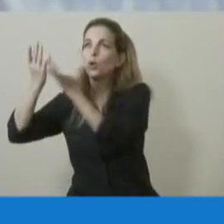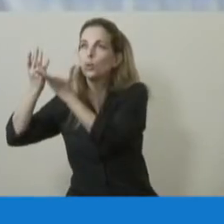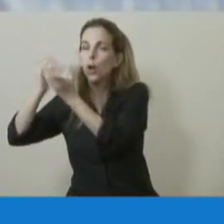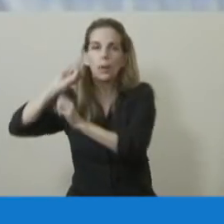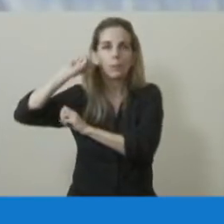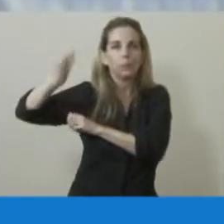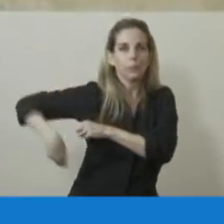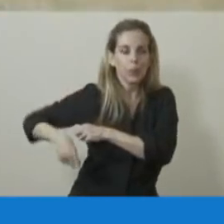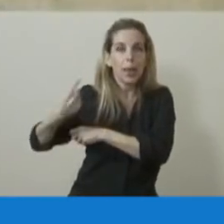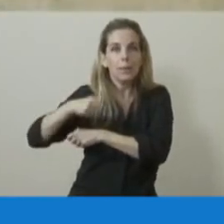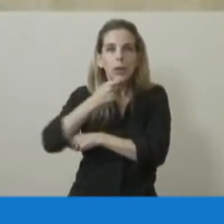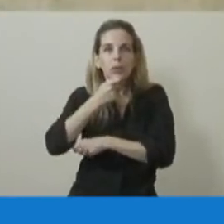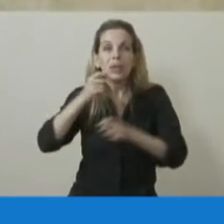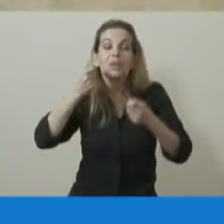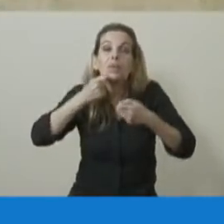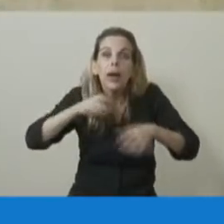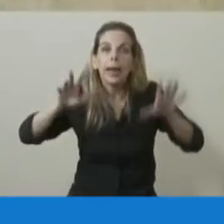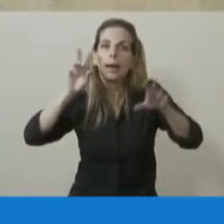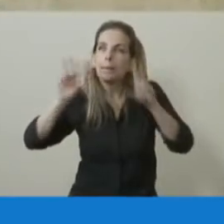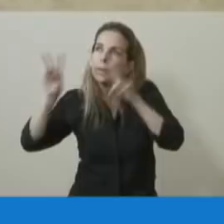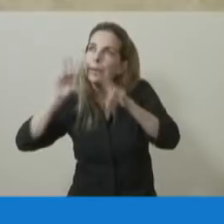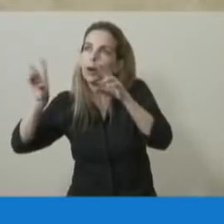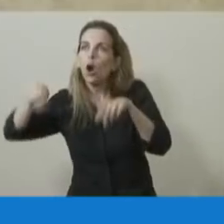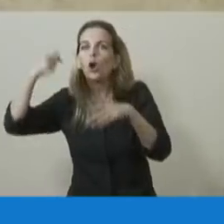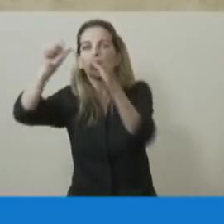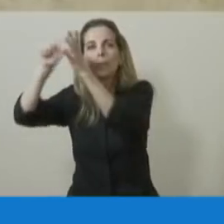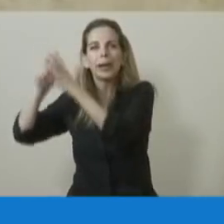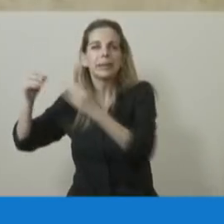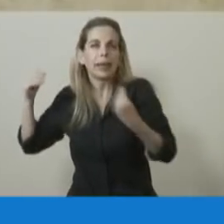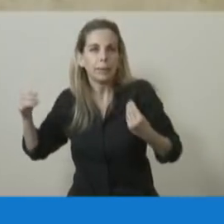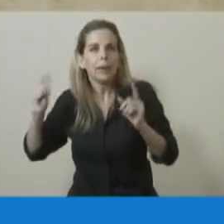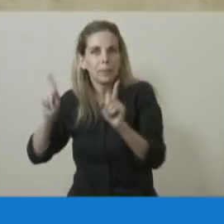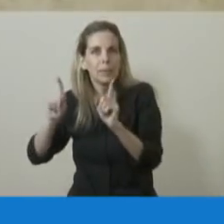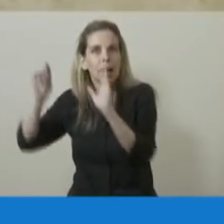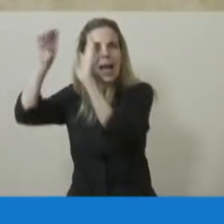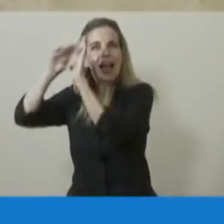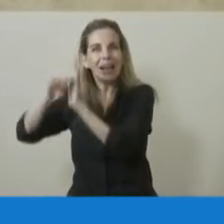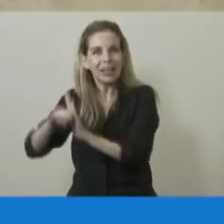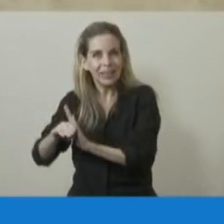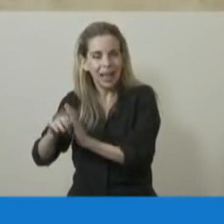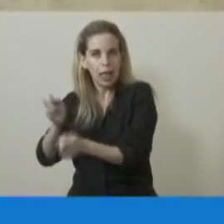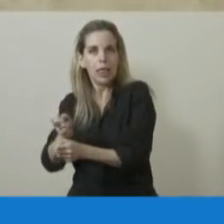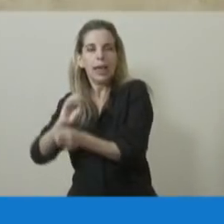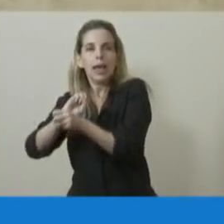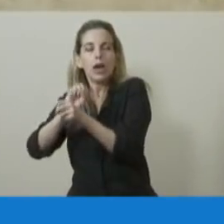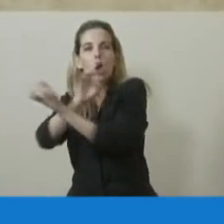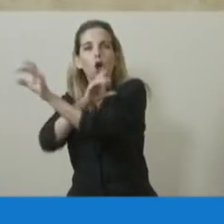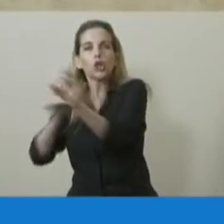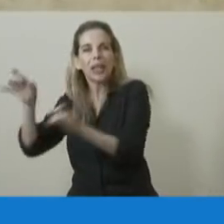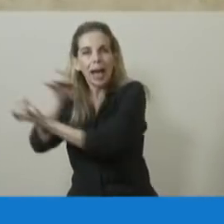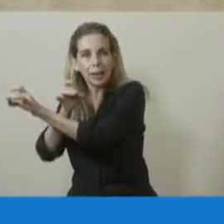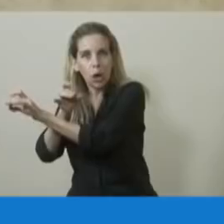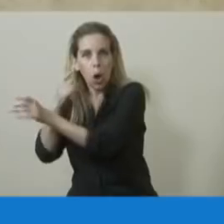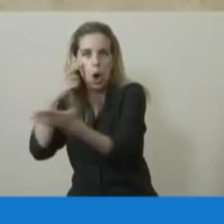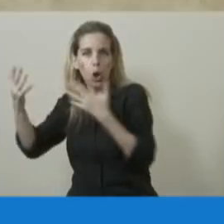el mismo empeño que seguimos la lista de contagios y de muertes que el virus provoca, podríamos